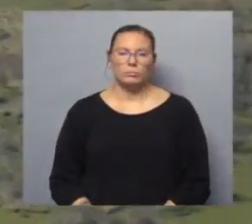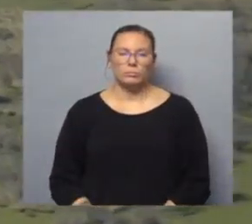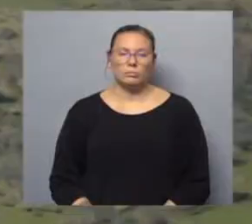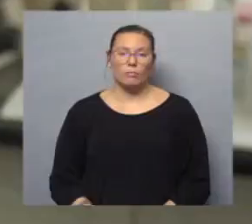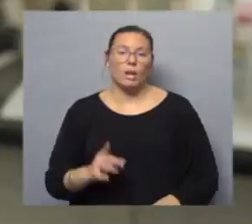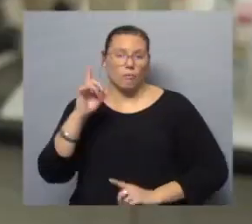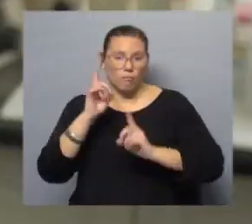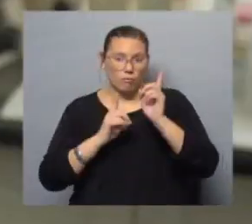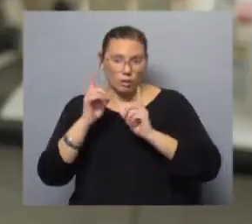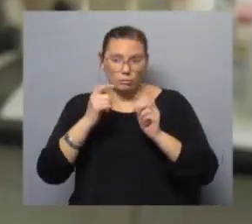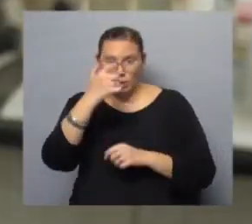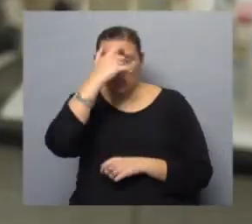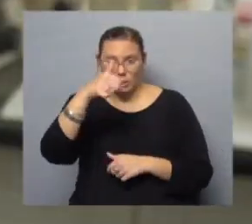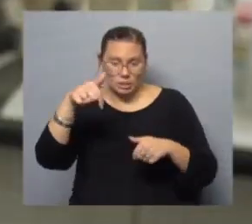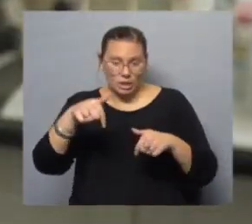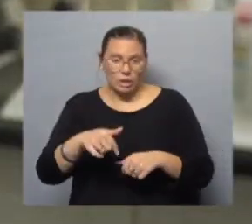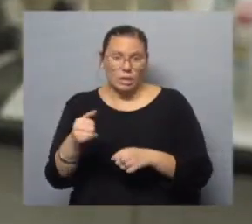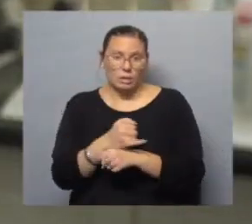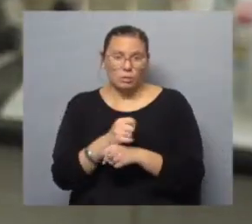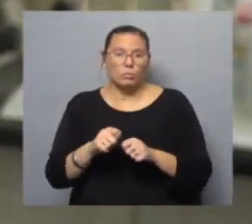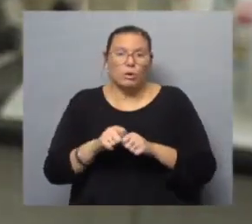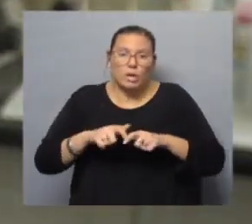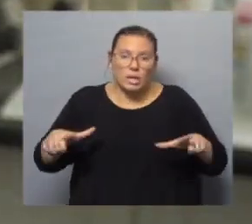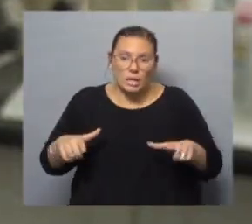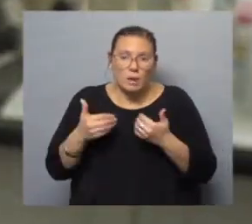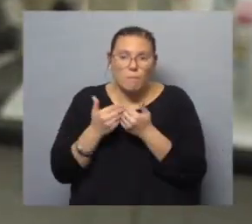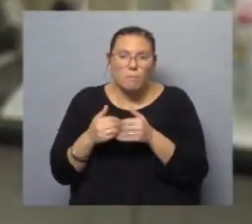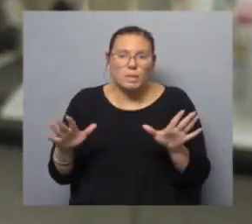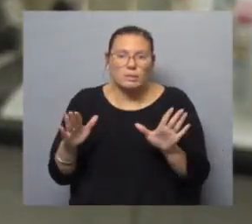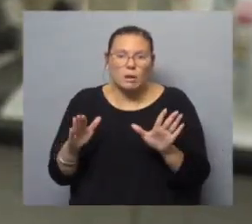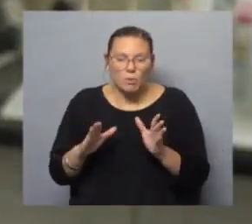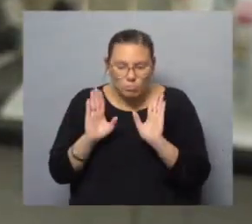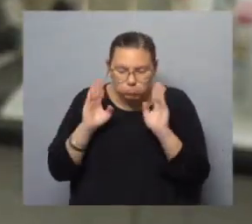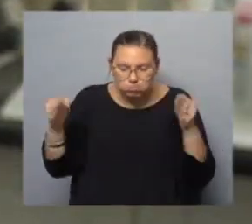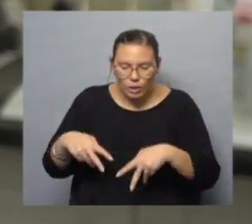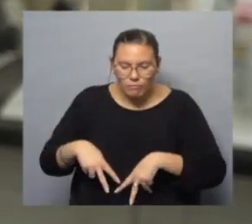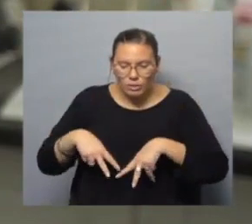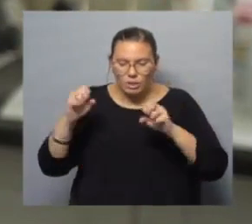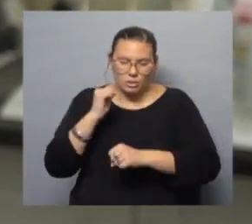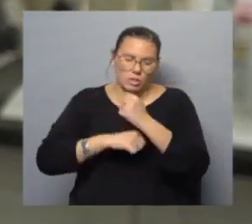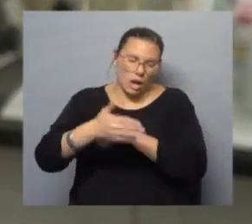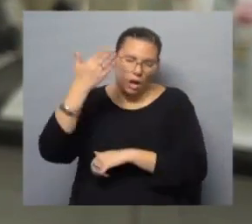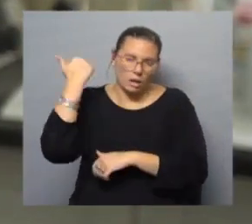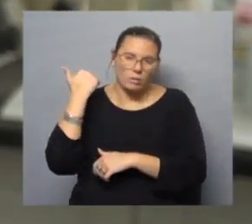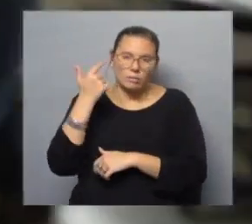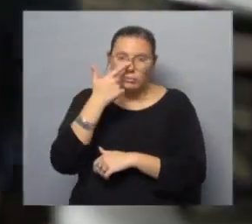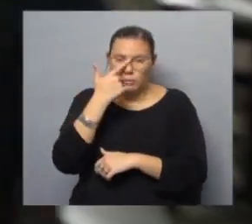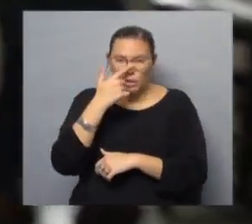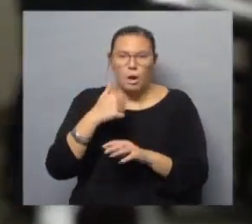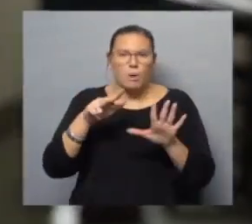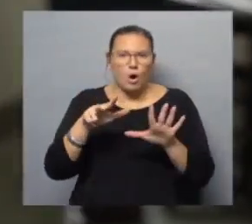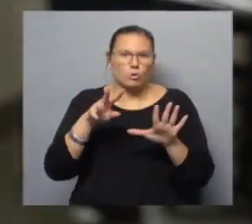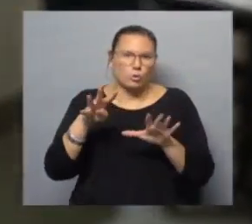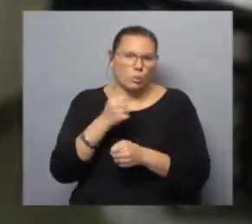En Facultad de Ciencias y ahora aquí en el Instituto de Higiene comenzamos una línea de investigación hace ya varios años, hace más de 8 o